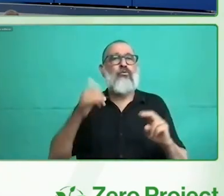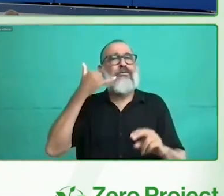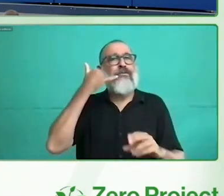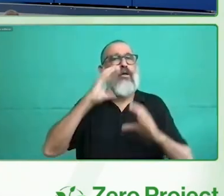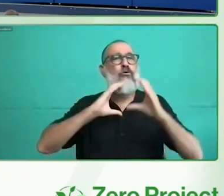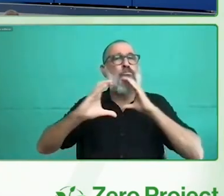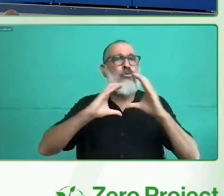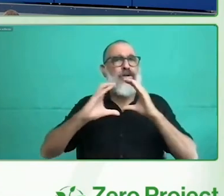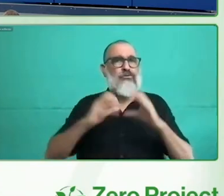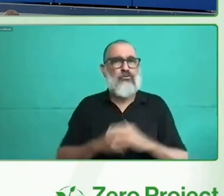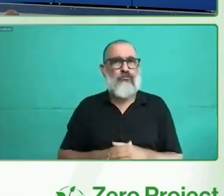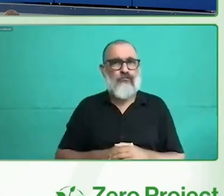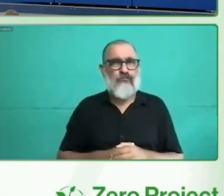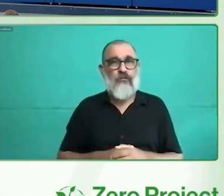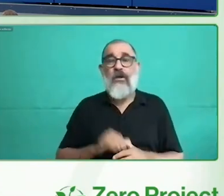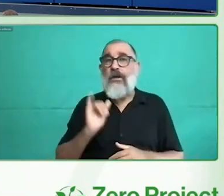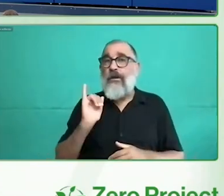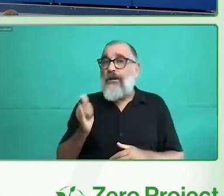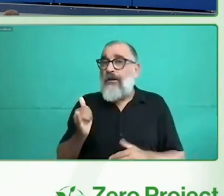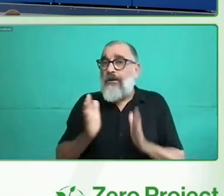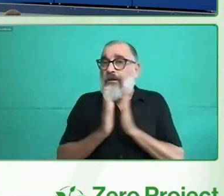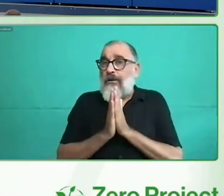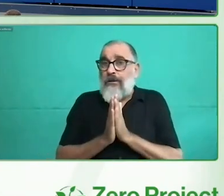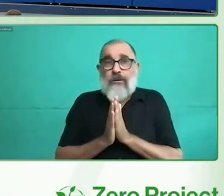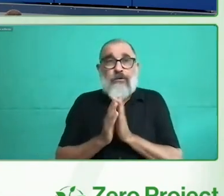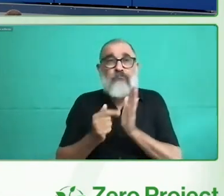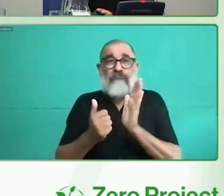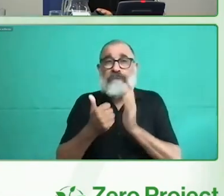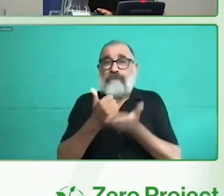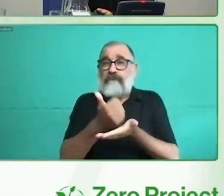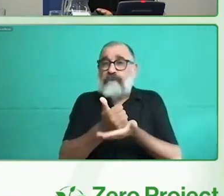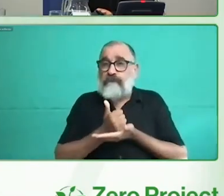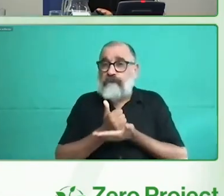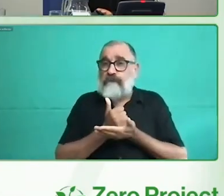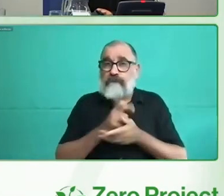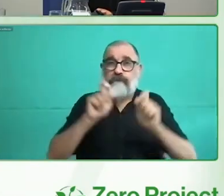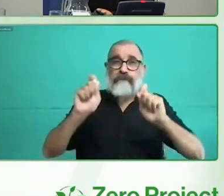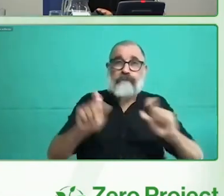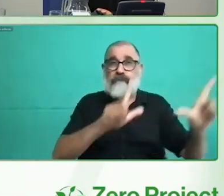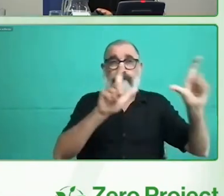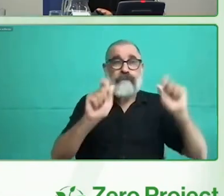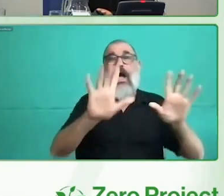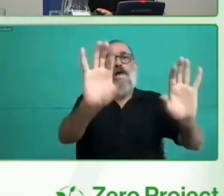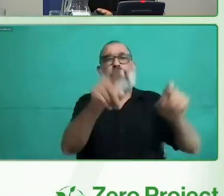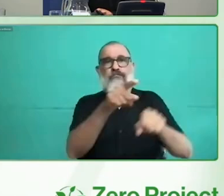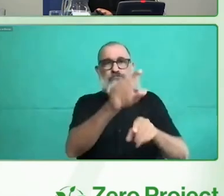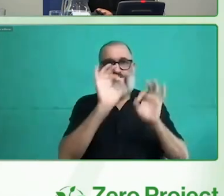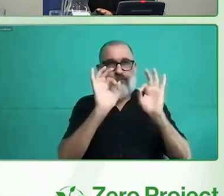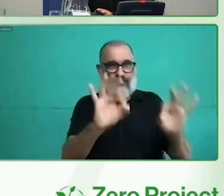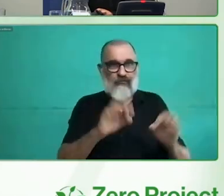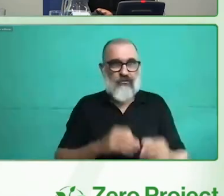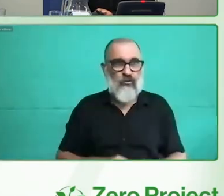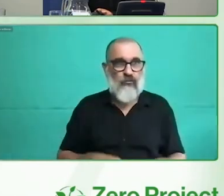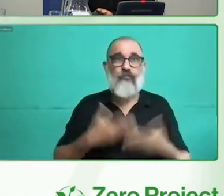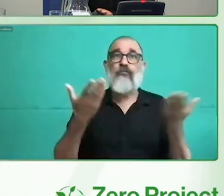Buenas tardes a todos y todas que nos acompañan acá presencialmente o en forma